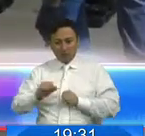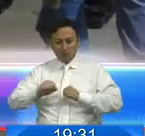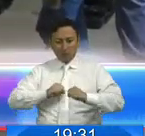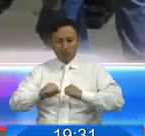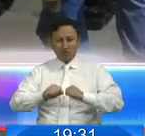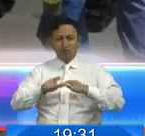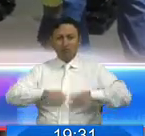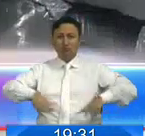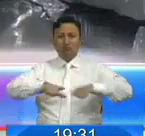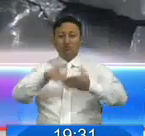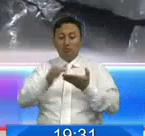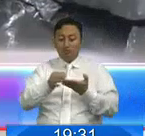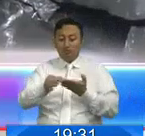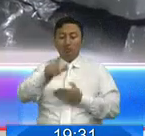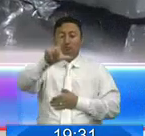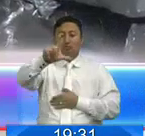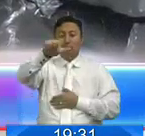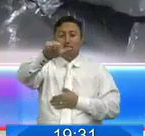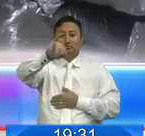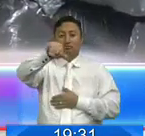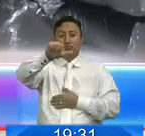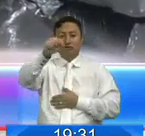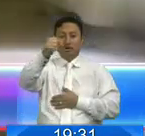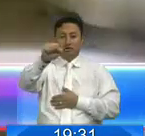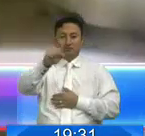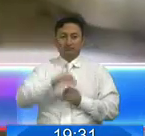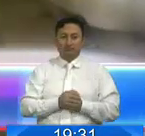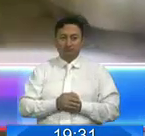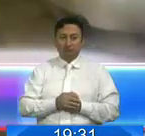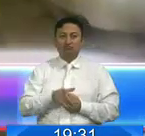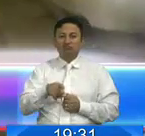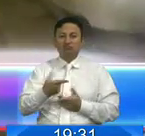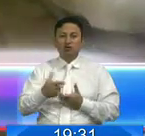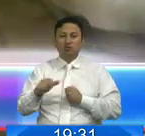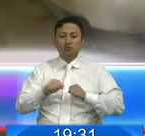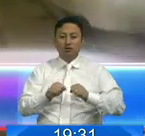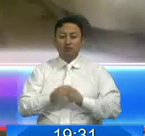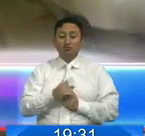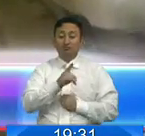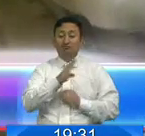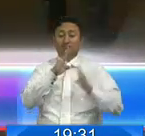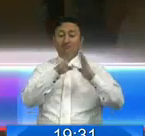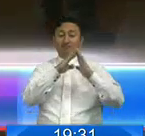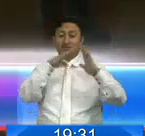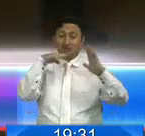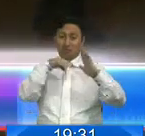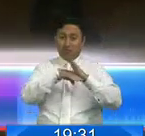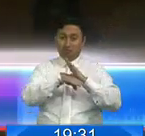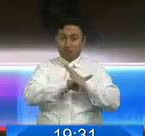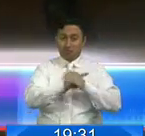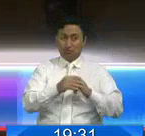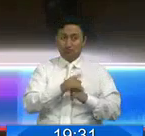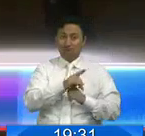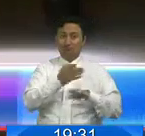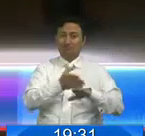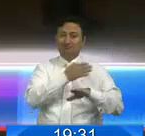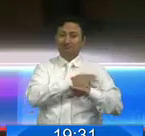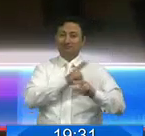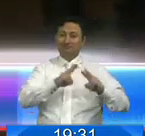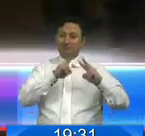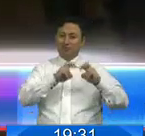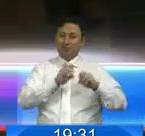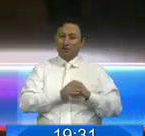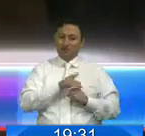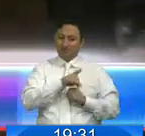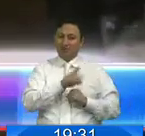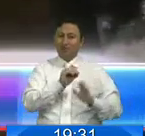en el cantón Las Lajas, provincia de El Oro, mediante el cual allanaron un inmueble que, según las investigaciones,